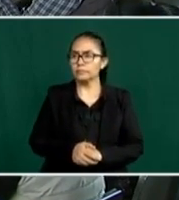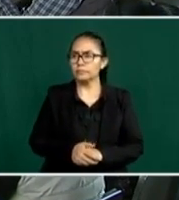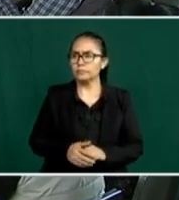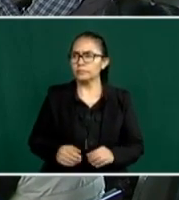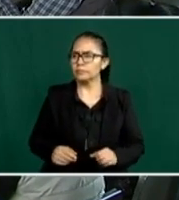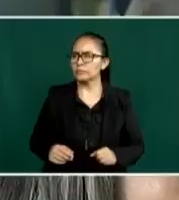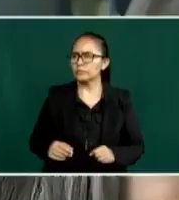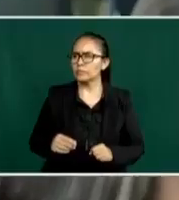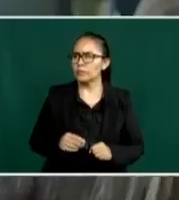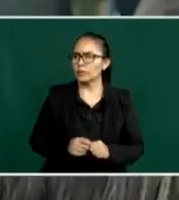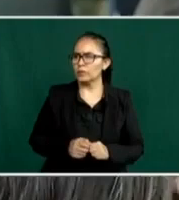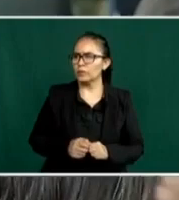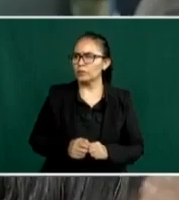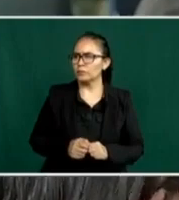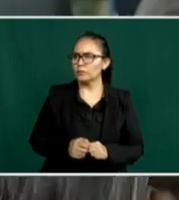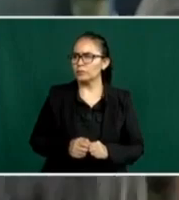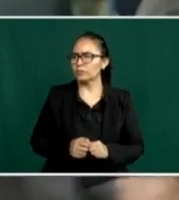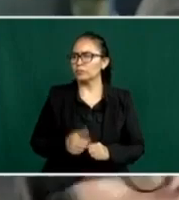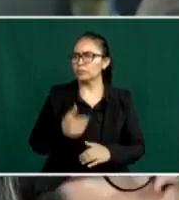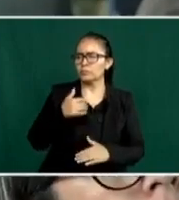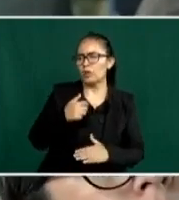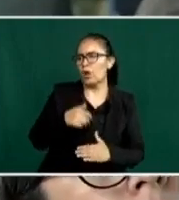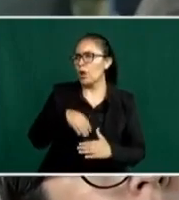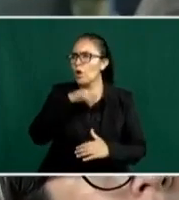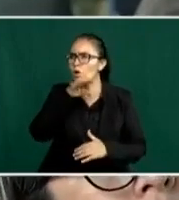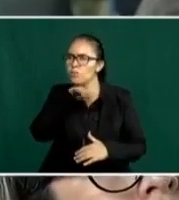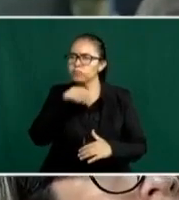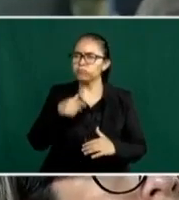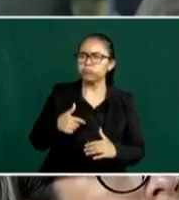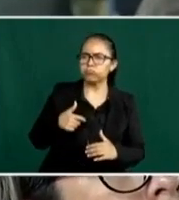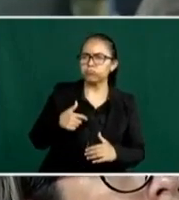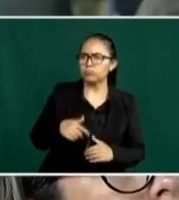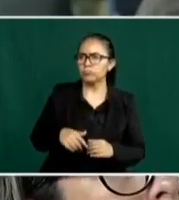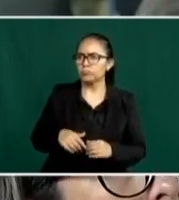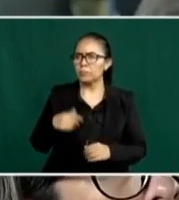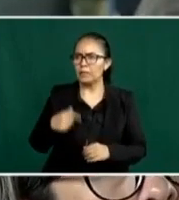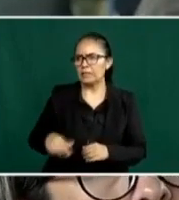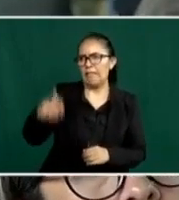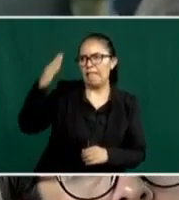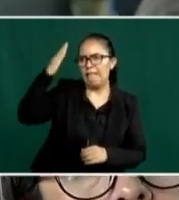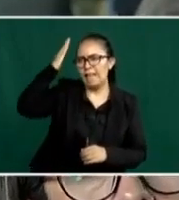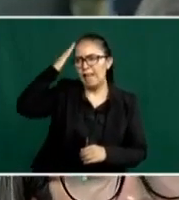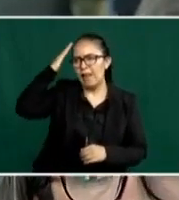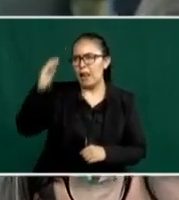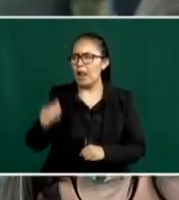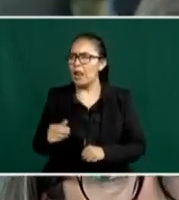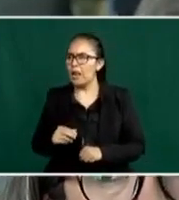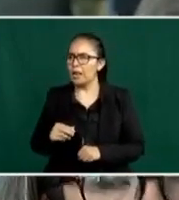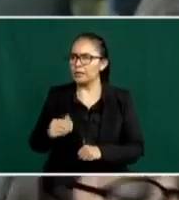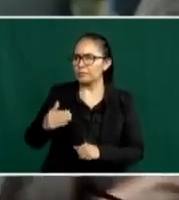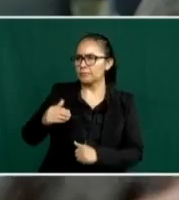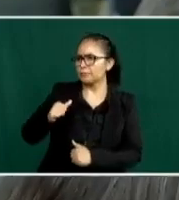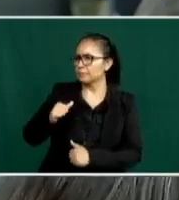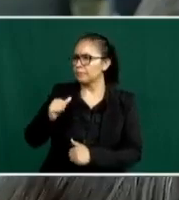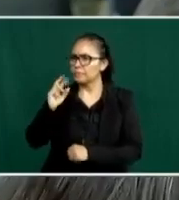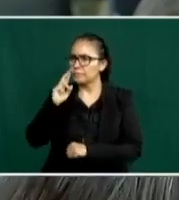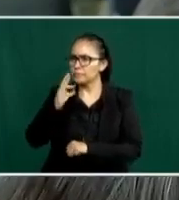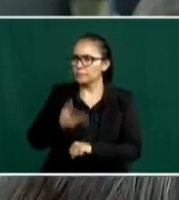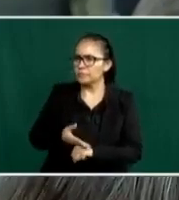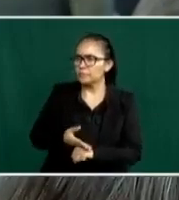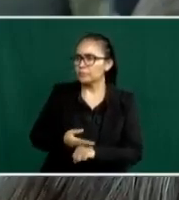funcionarios corruptos, de lo que le estoy mencionando, y líderes y dirigentes que hacen de esto su gran